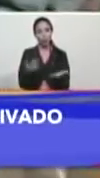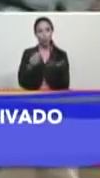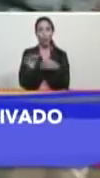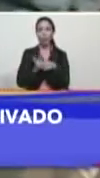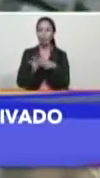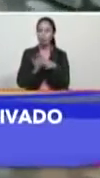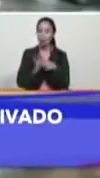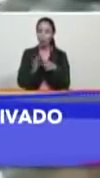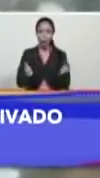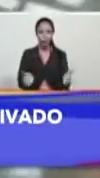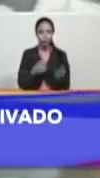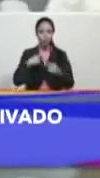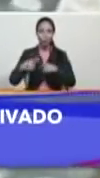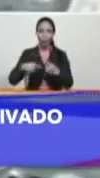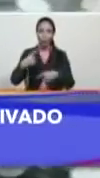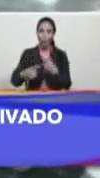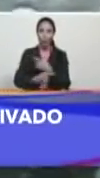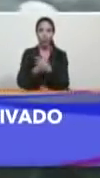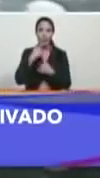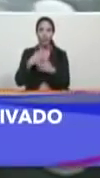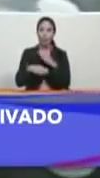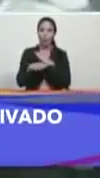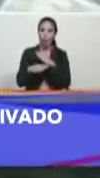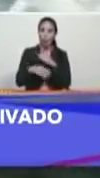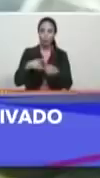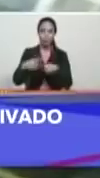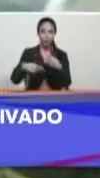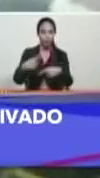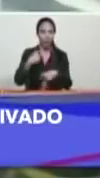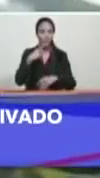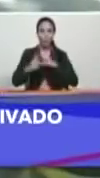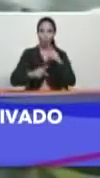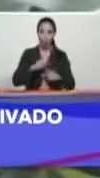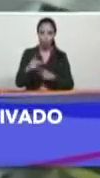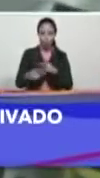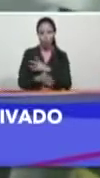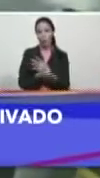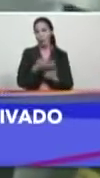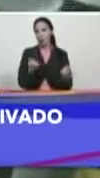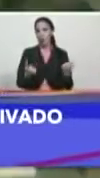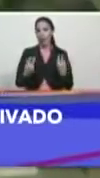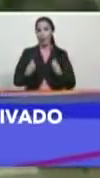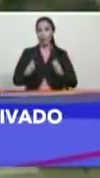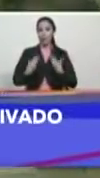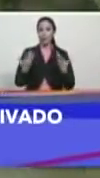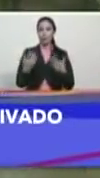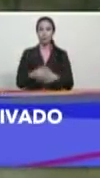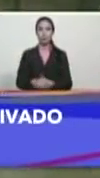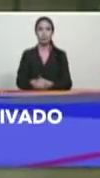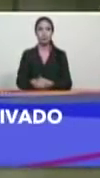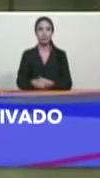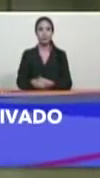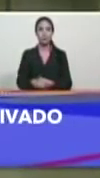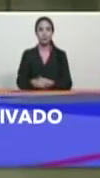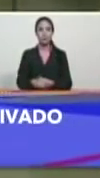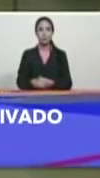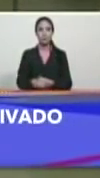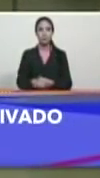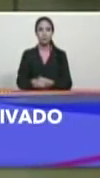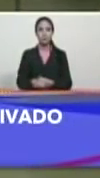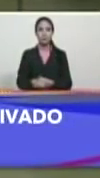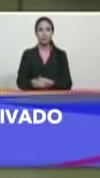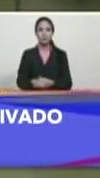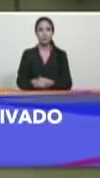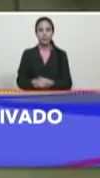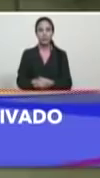ese suministro que es tan necesario para poder garantizar la calidad de vida de la población. Presidente, también desde el